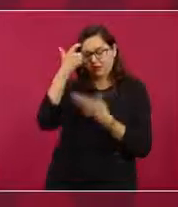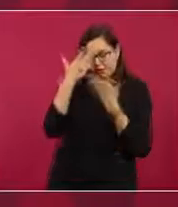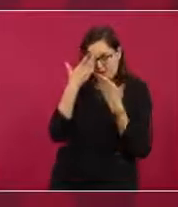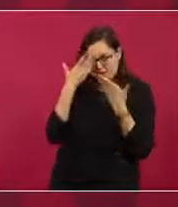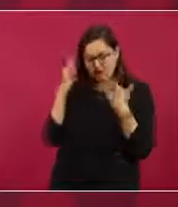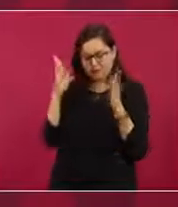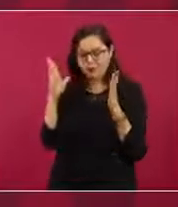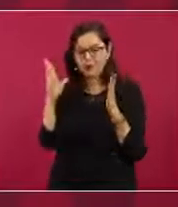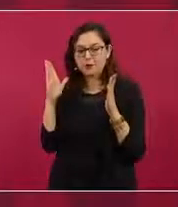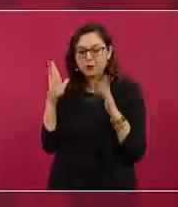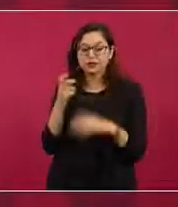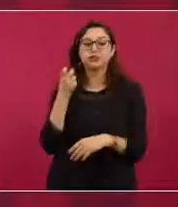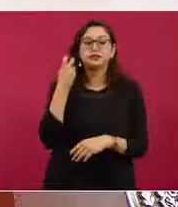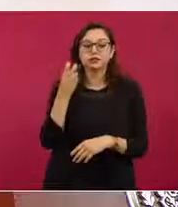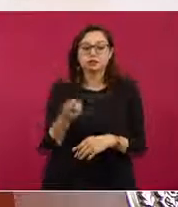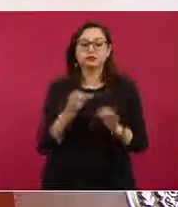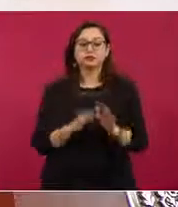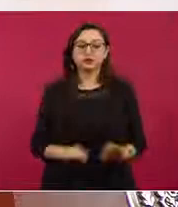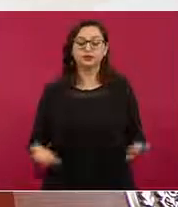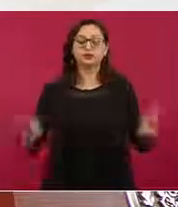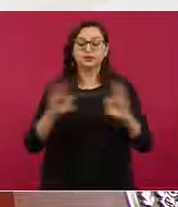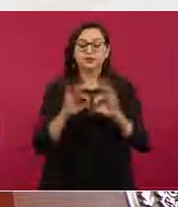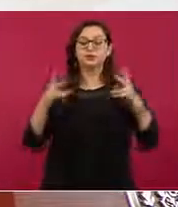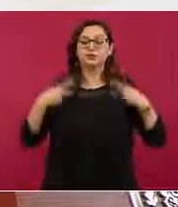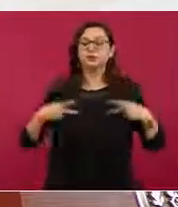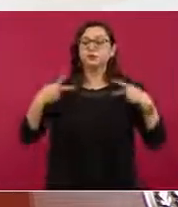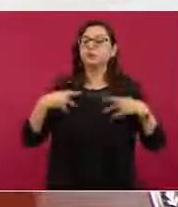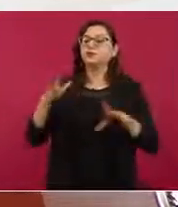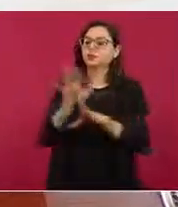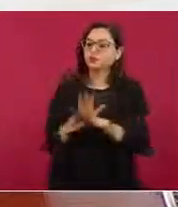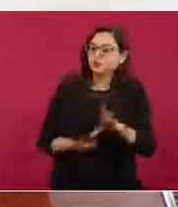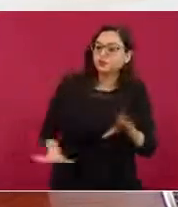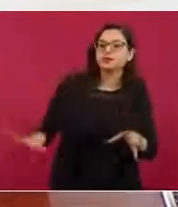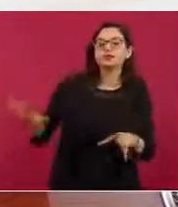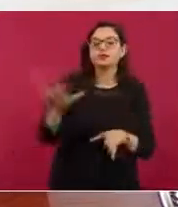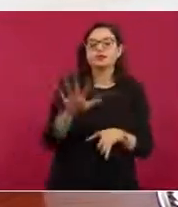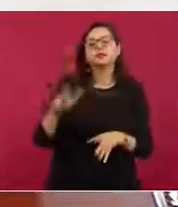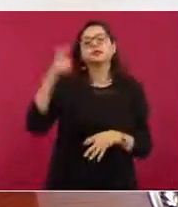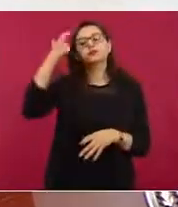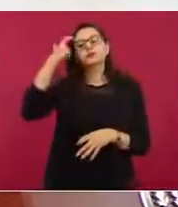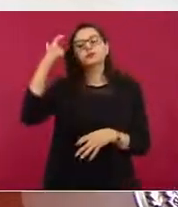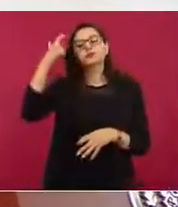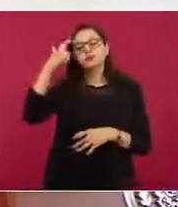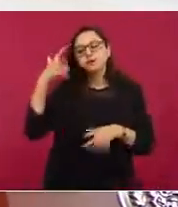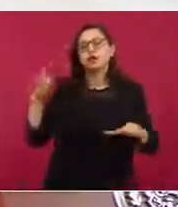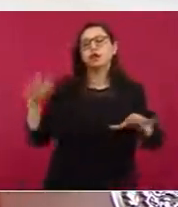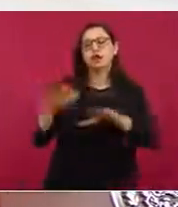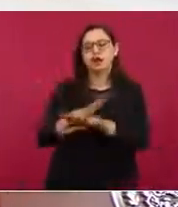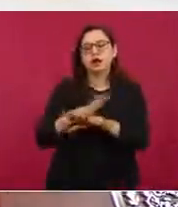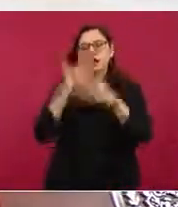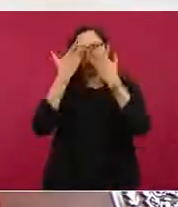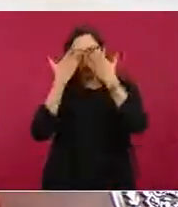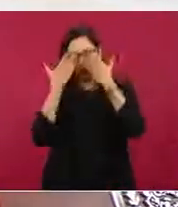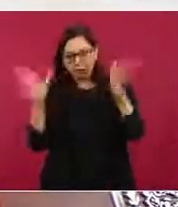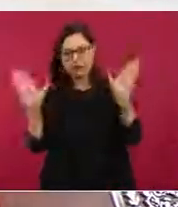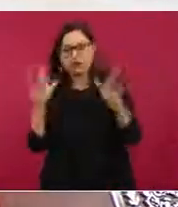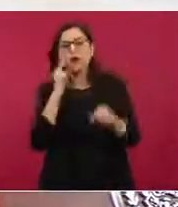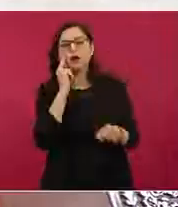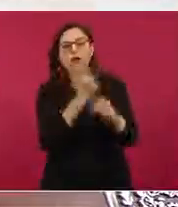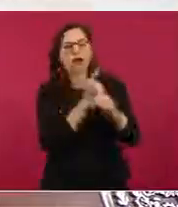Cambiar la mentalidad del pueblo. Y tenemos que enfrentar pues toda la avalancha